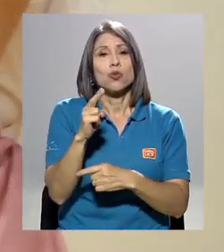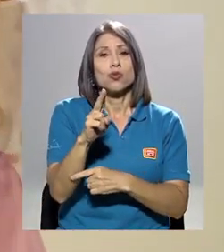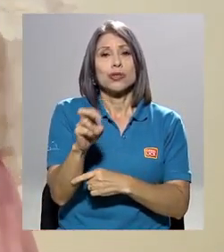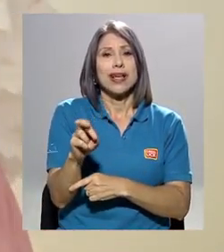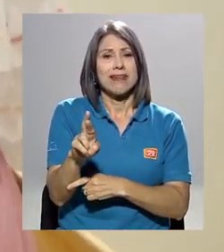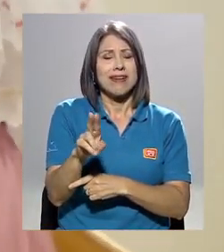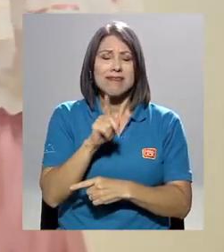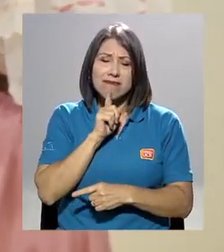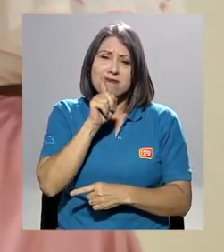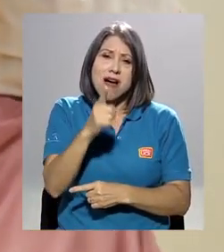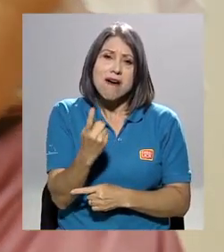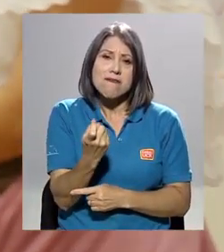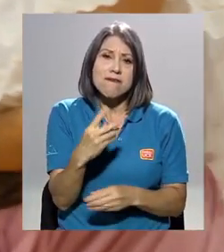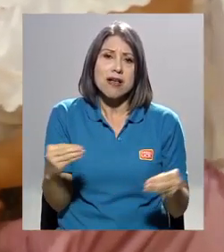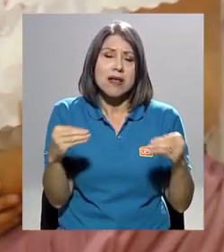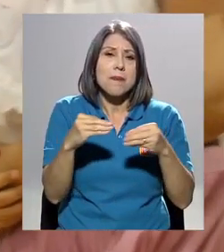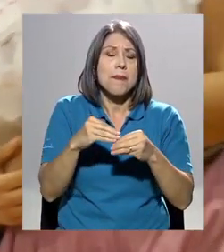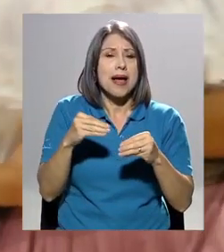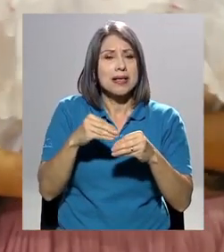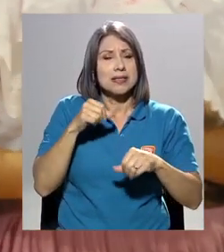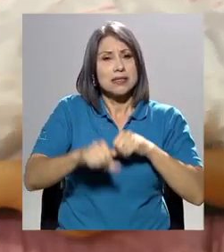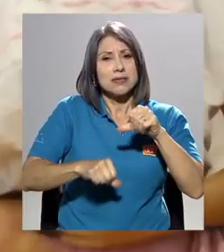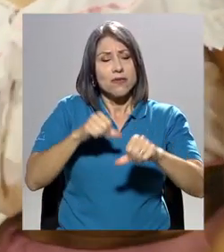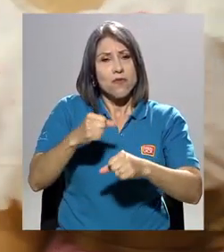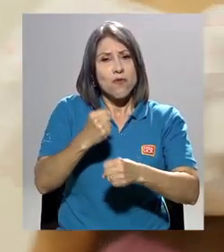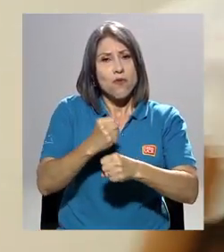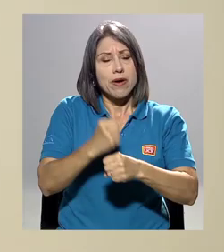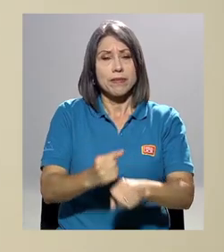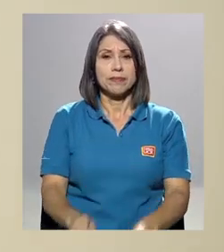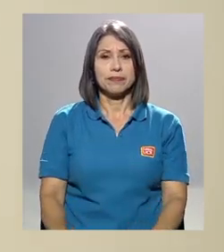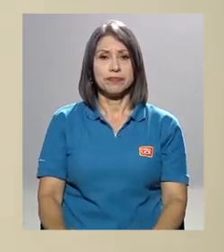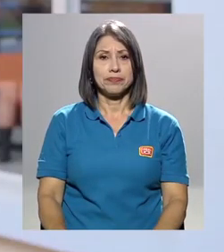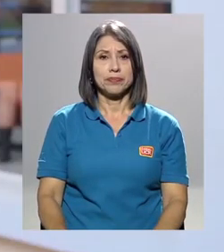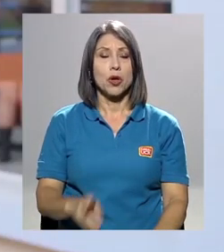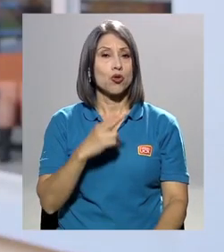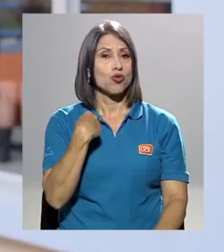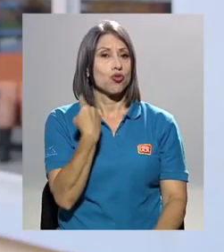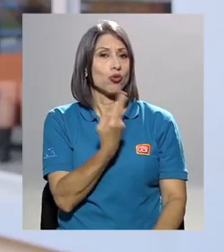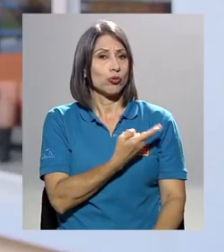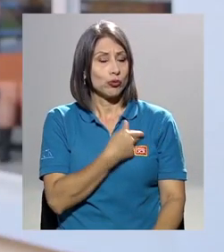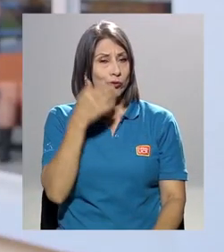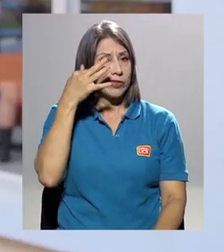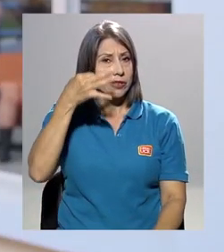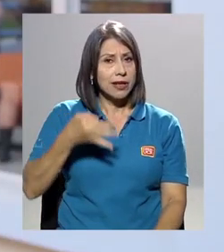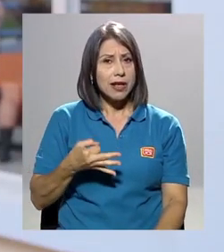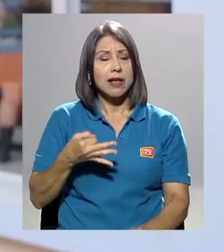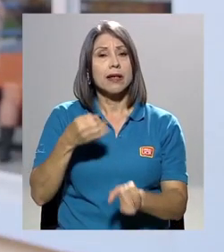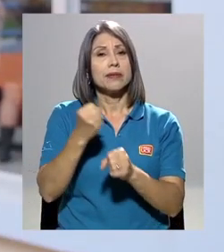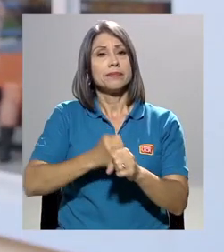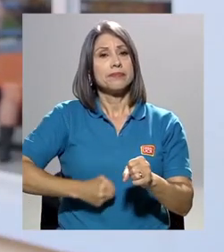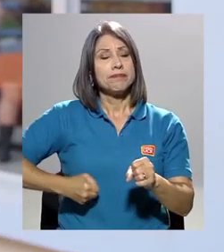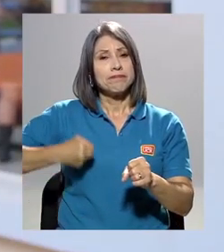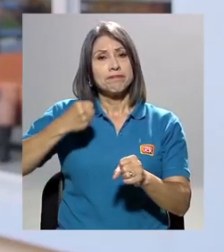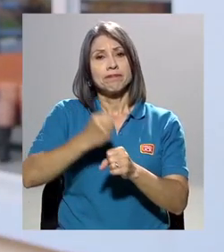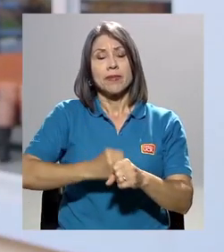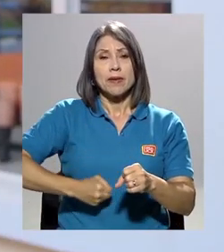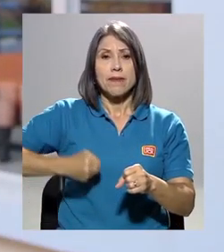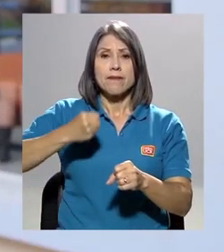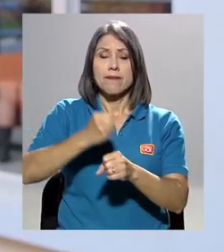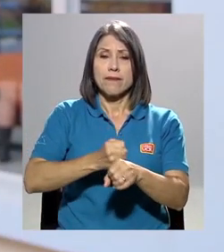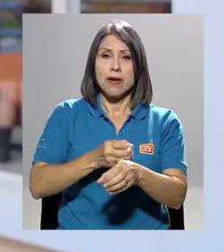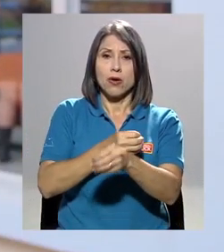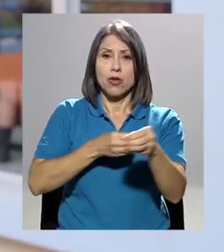hacen falta más esfuerzos. Nosotros creemos que el trabajo, digamos,